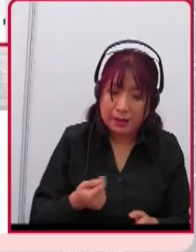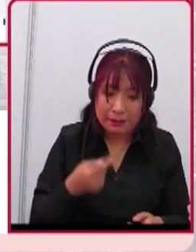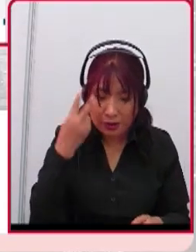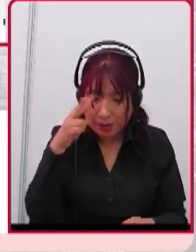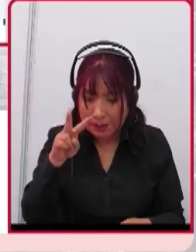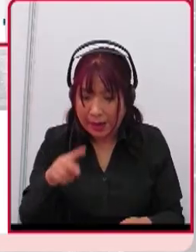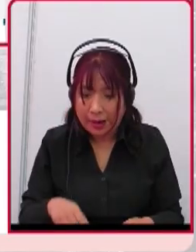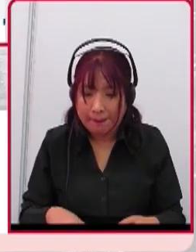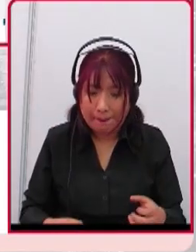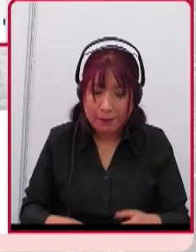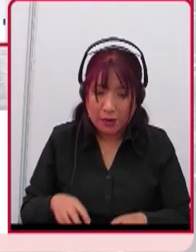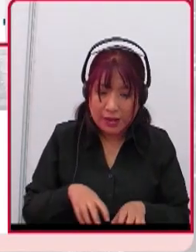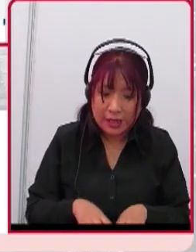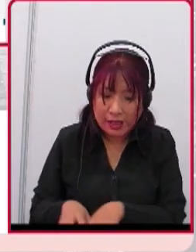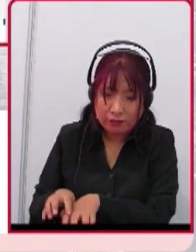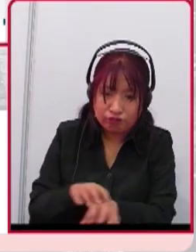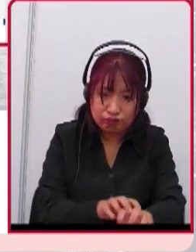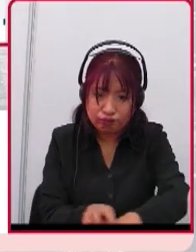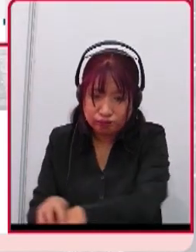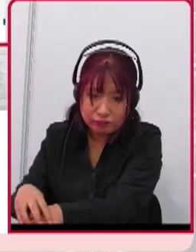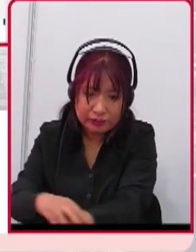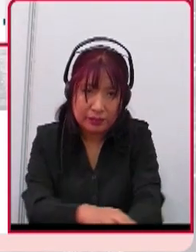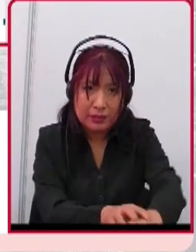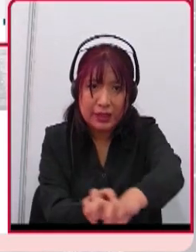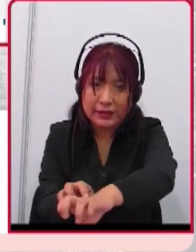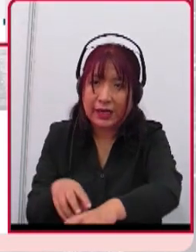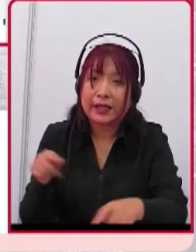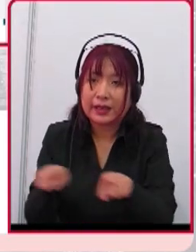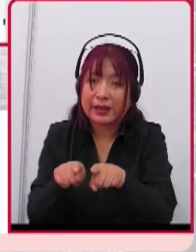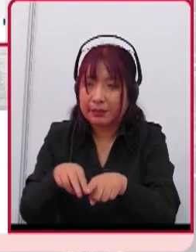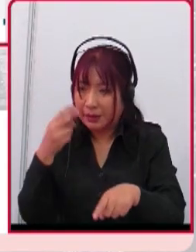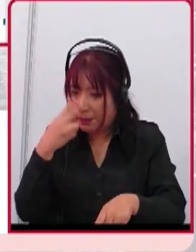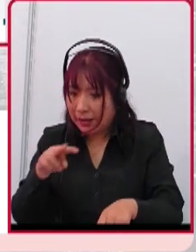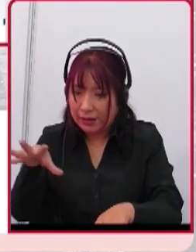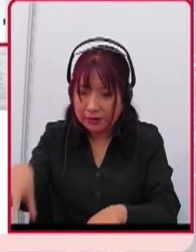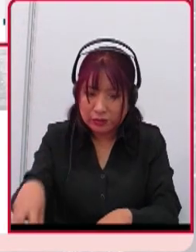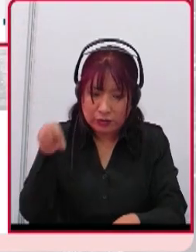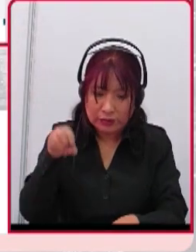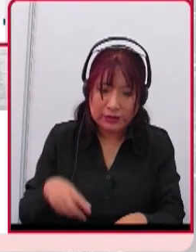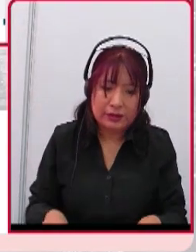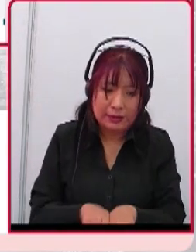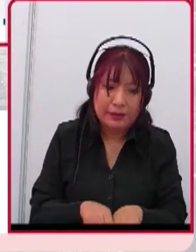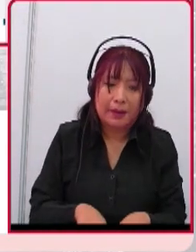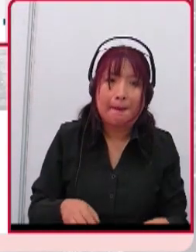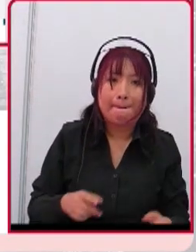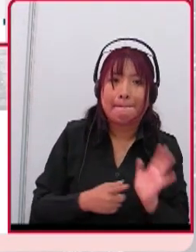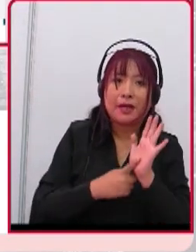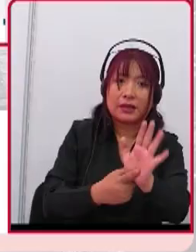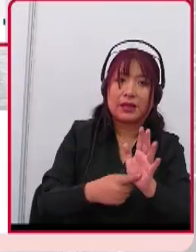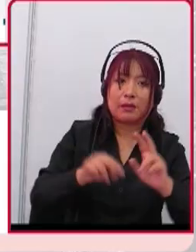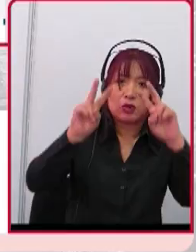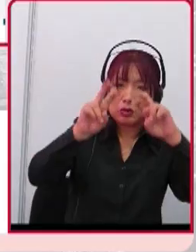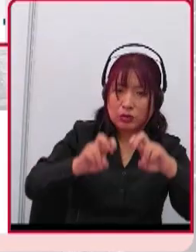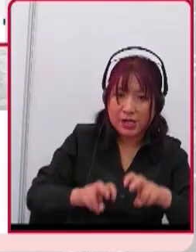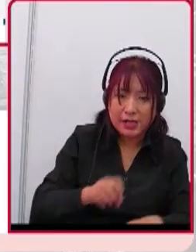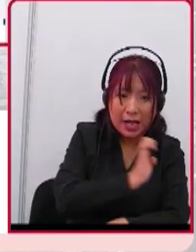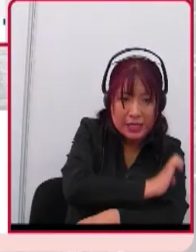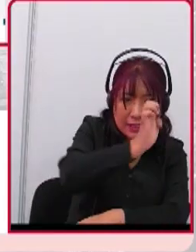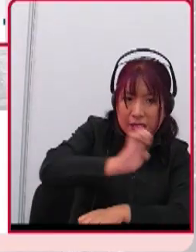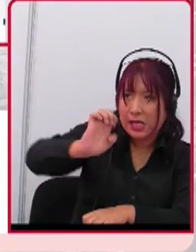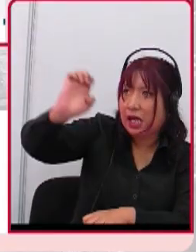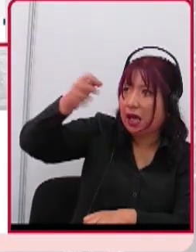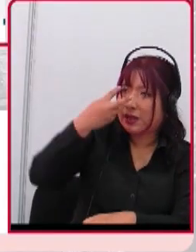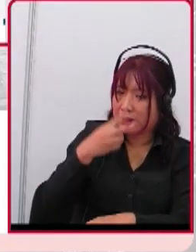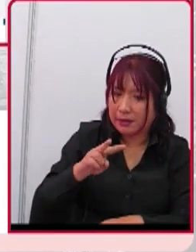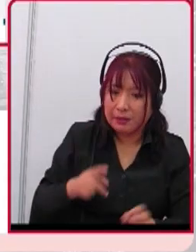muestras. Es con ello que nosotros también presentamos un análisis estadístico, una presentación directa de